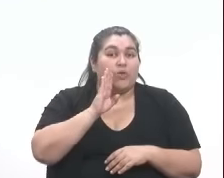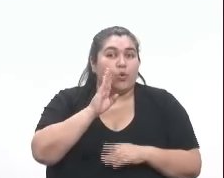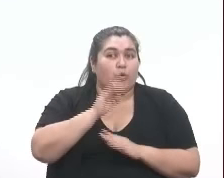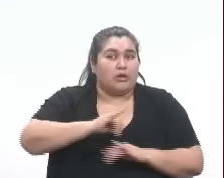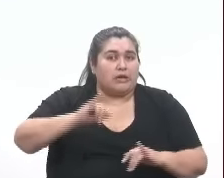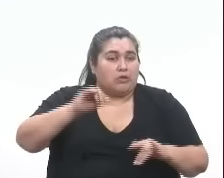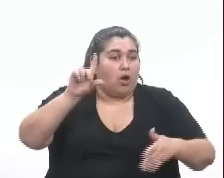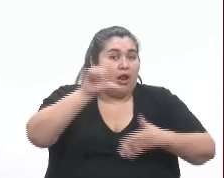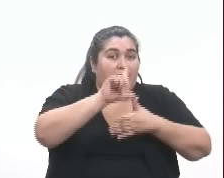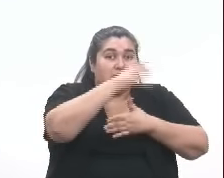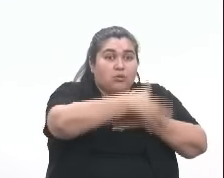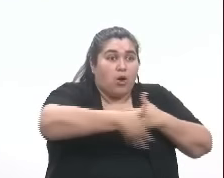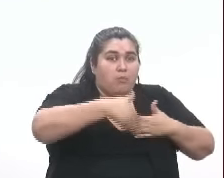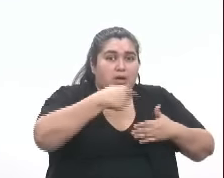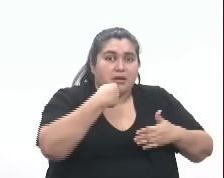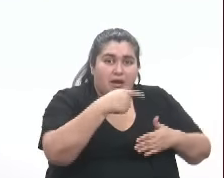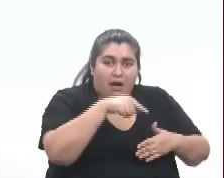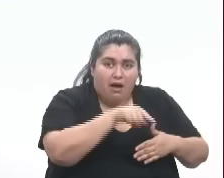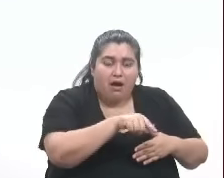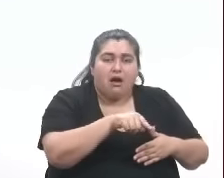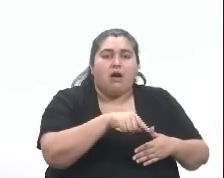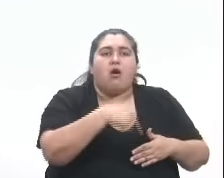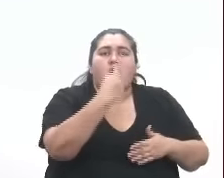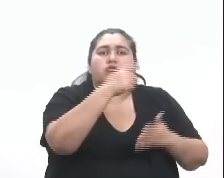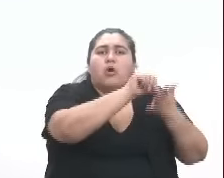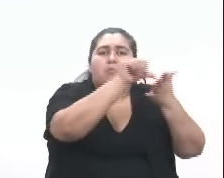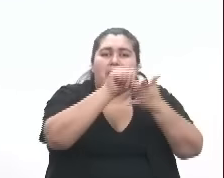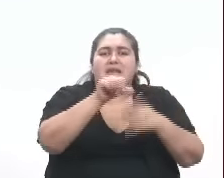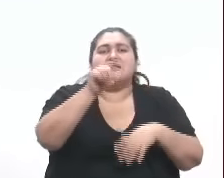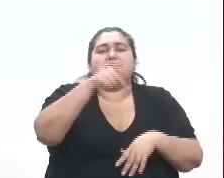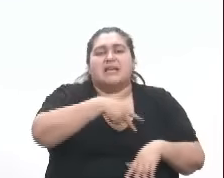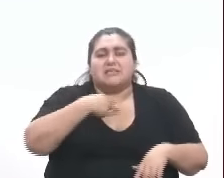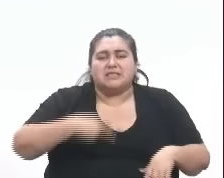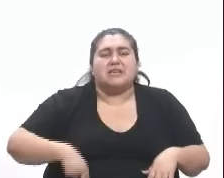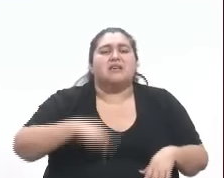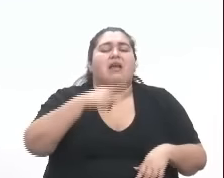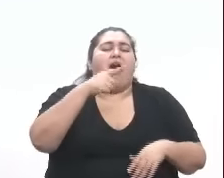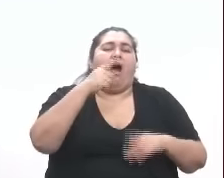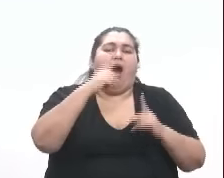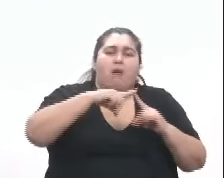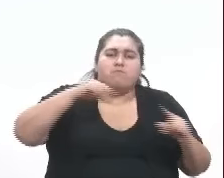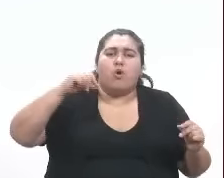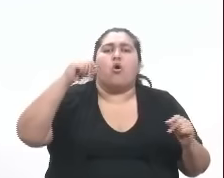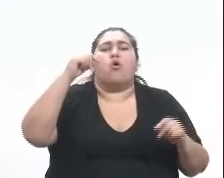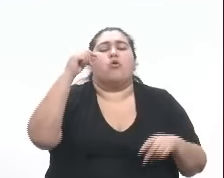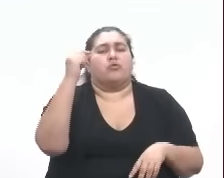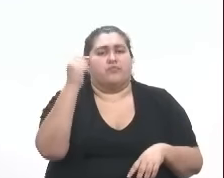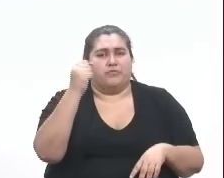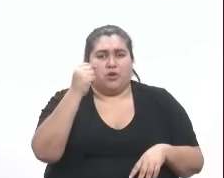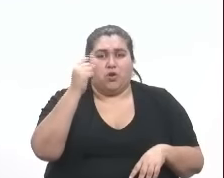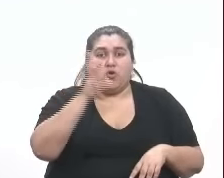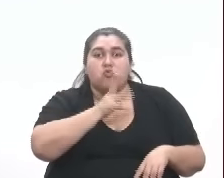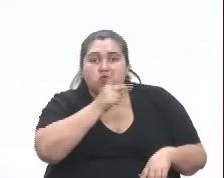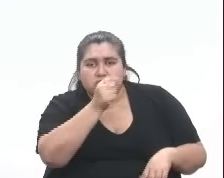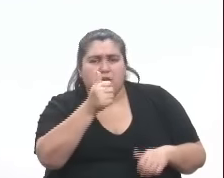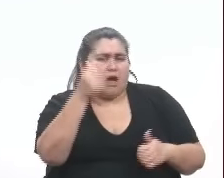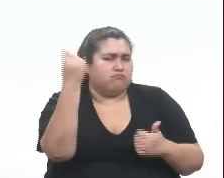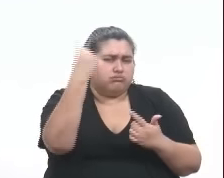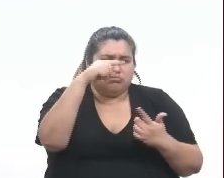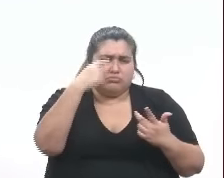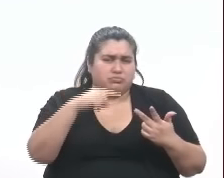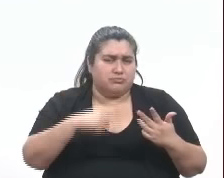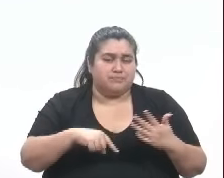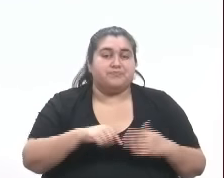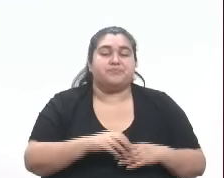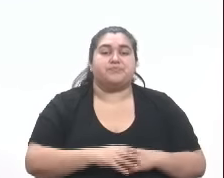Latinoamérica, ahora otros países como China, como Japón, como Rusia, ¿verdad?,